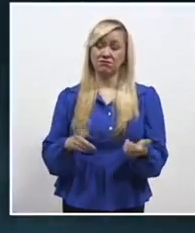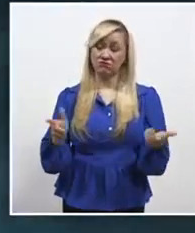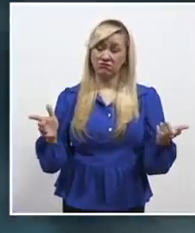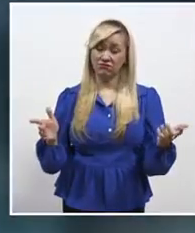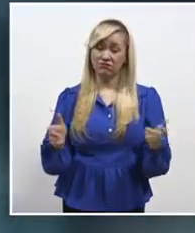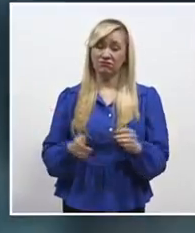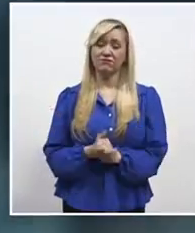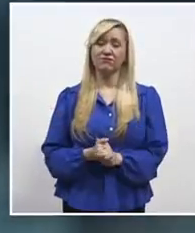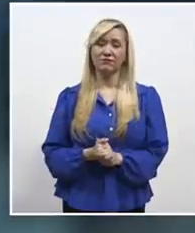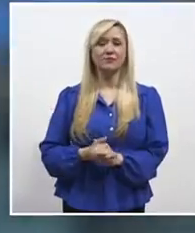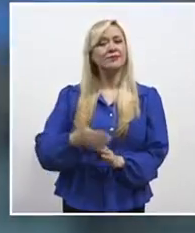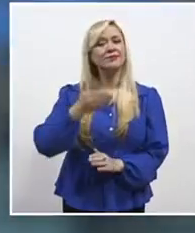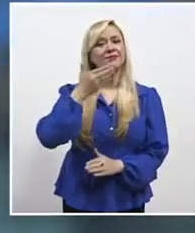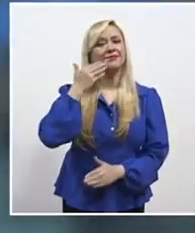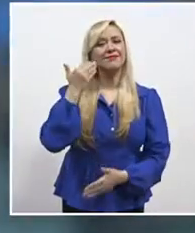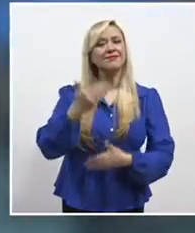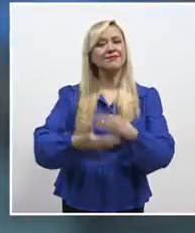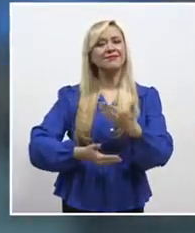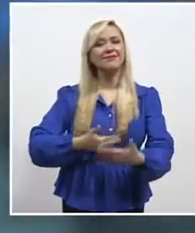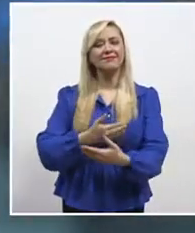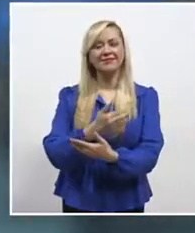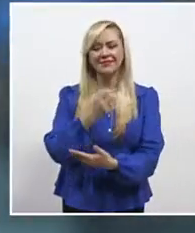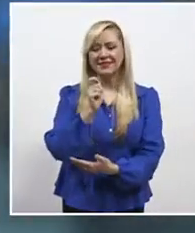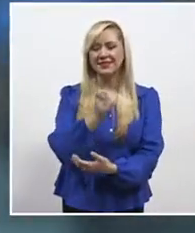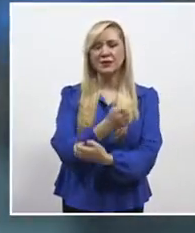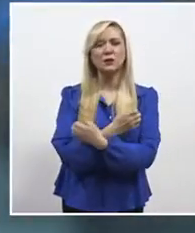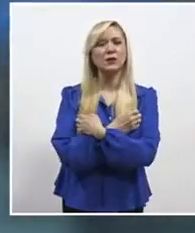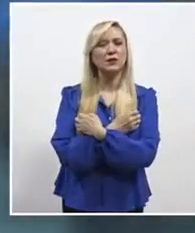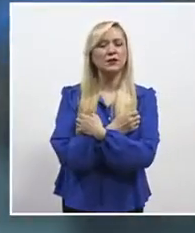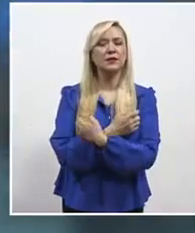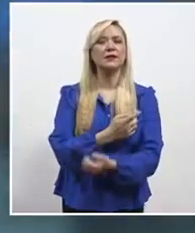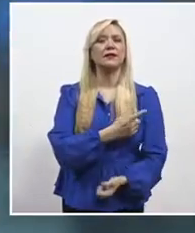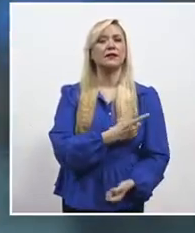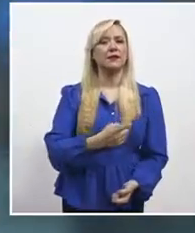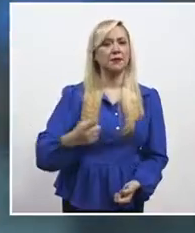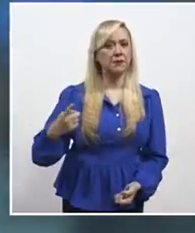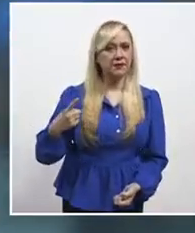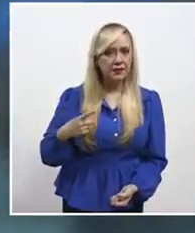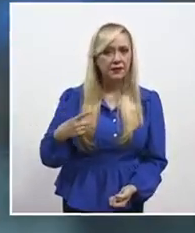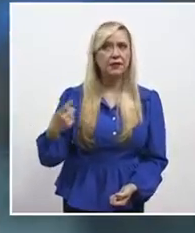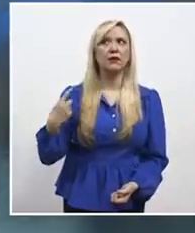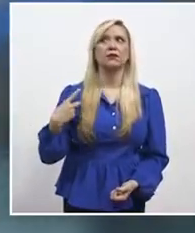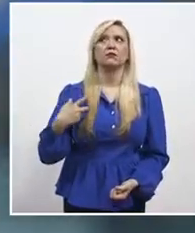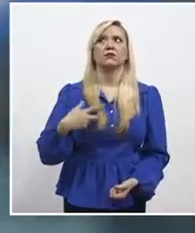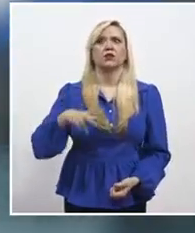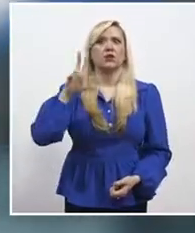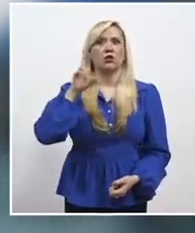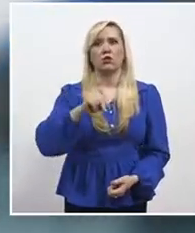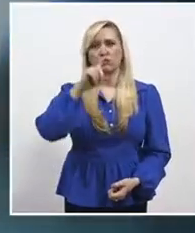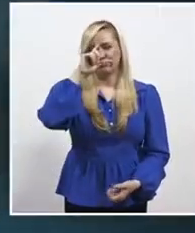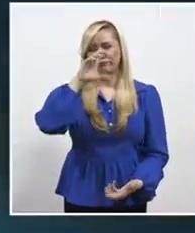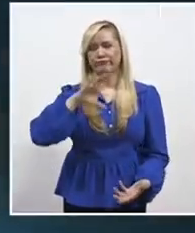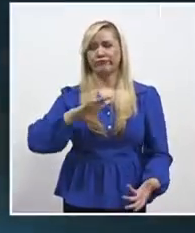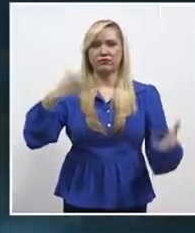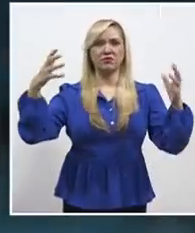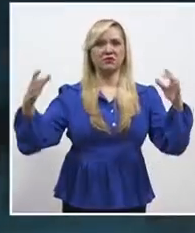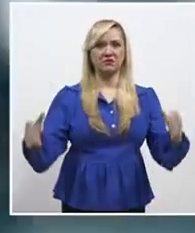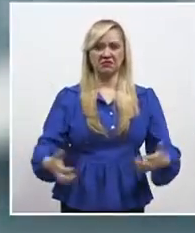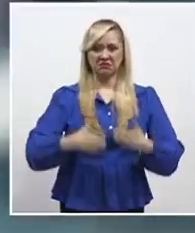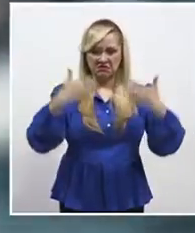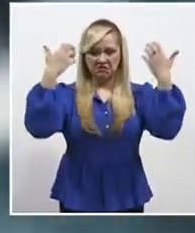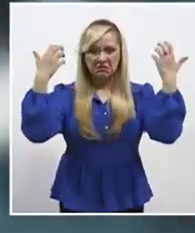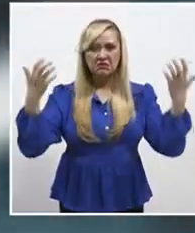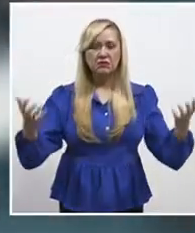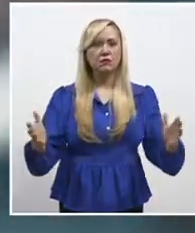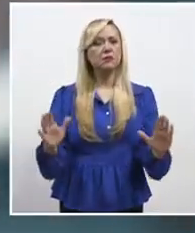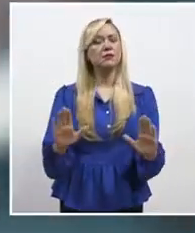La cortesía también implica que debemos conducirnos los juzgadores sin exabruptos, de una manera